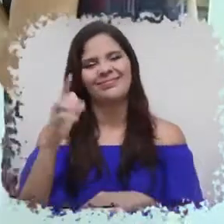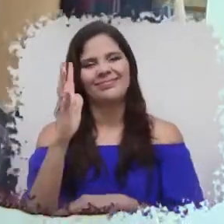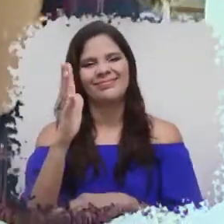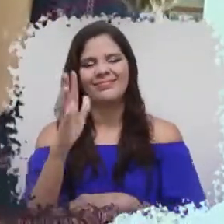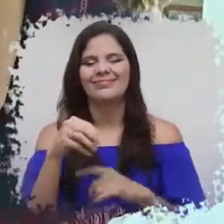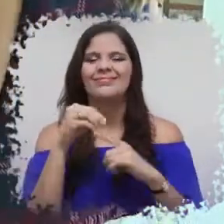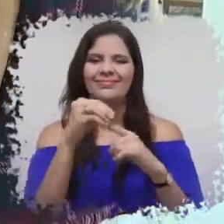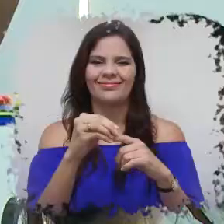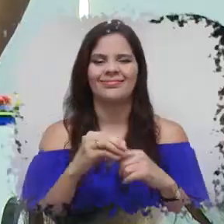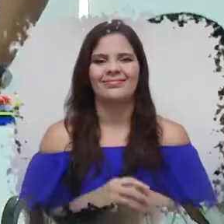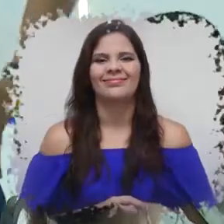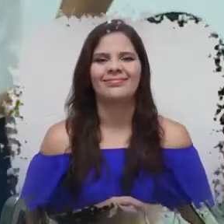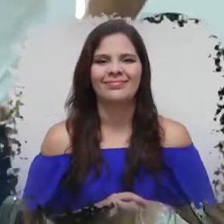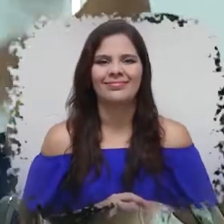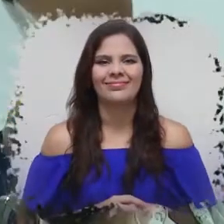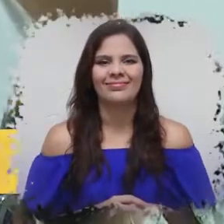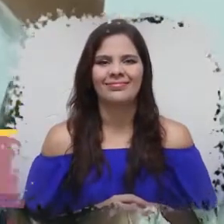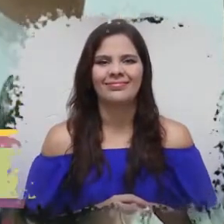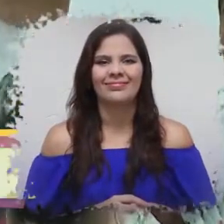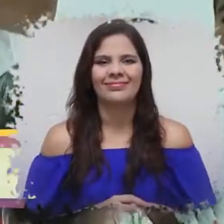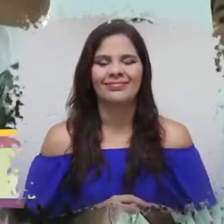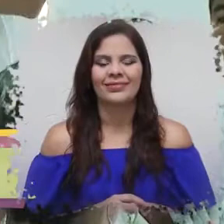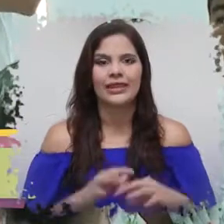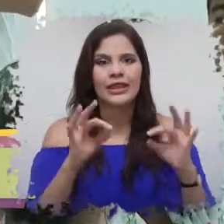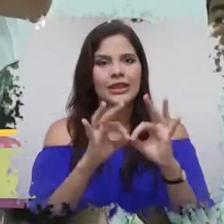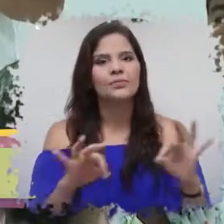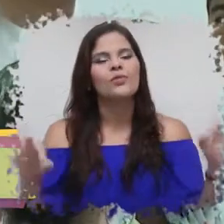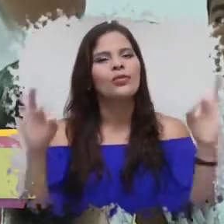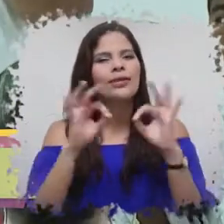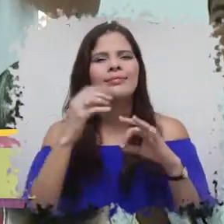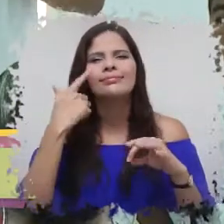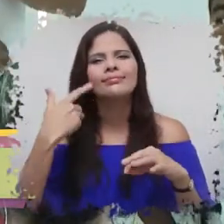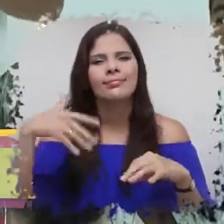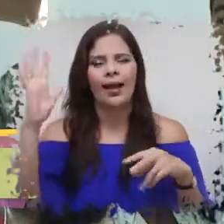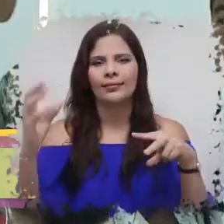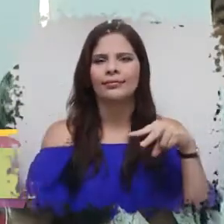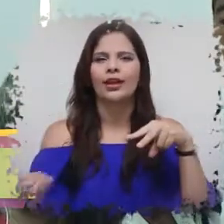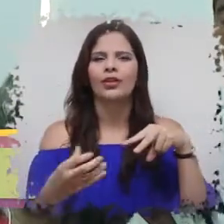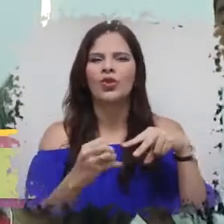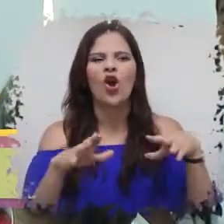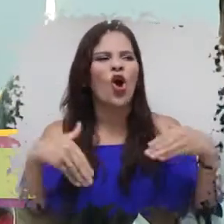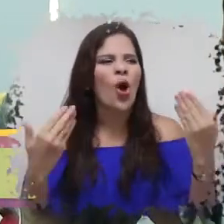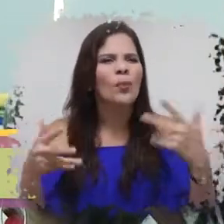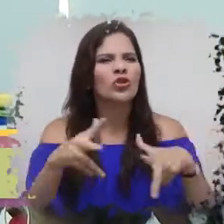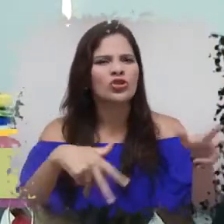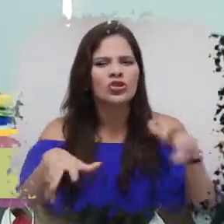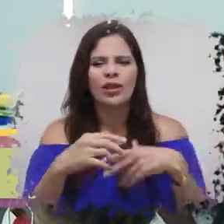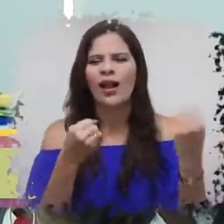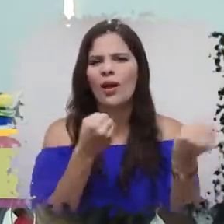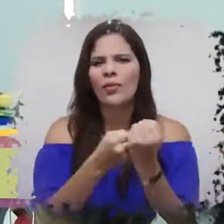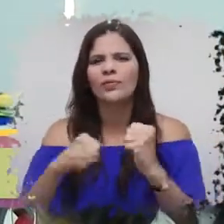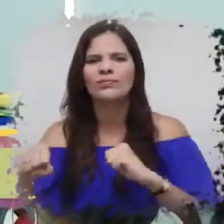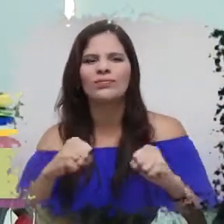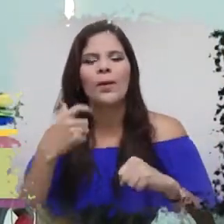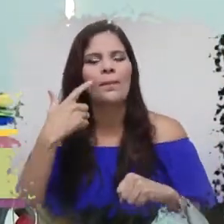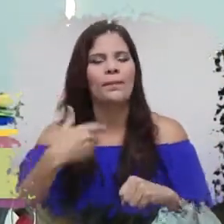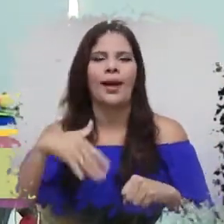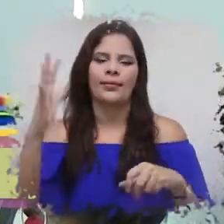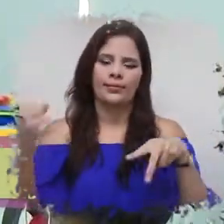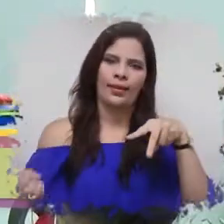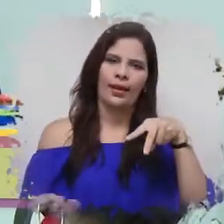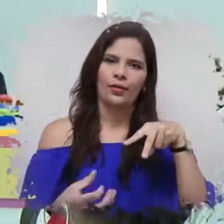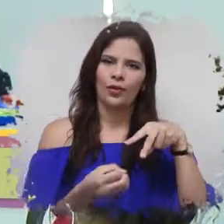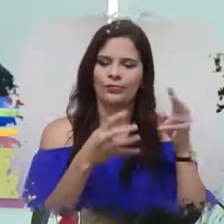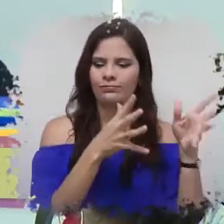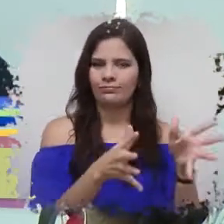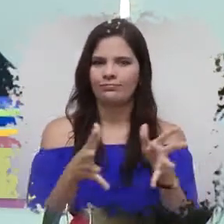este encuentro. La mejor forma de saltar de la zona de exclusión es educación. No hay otro impulsor social que pueda servir para eso. Y cuando hablo de